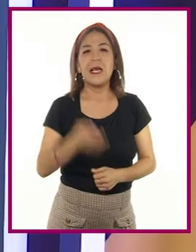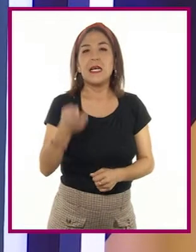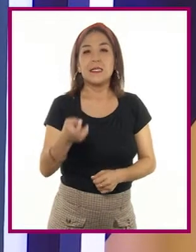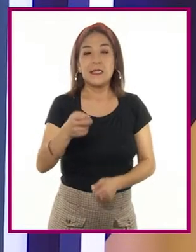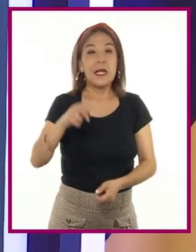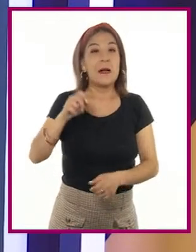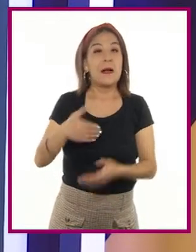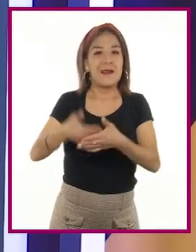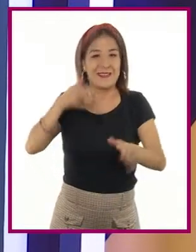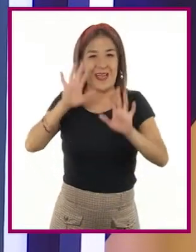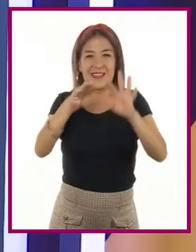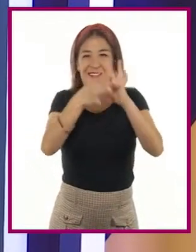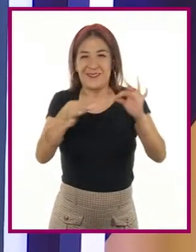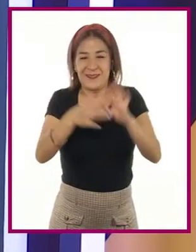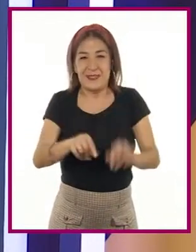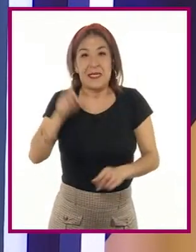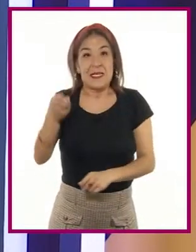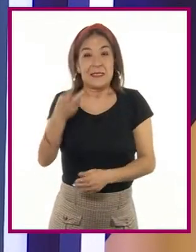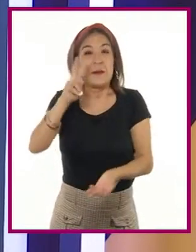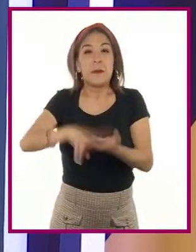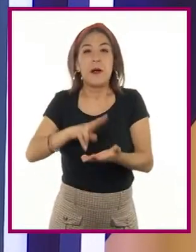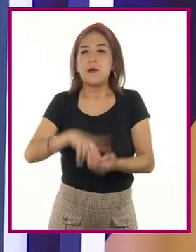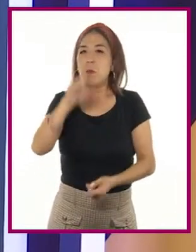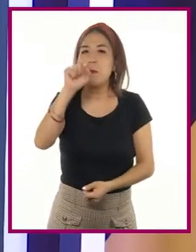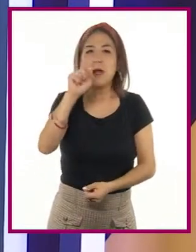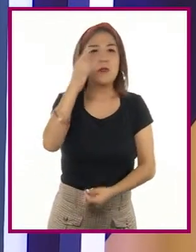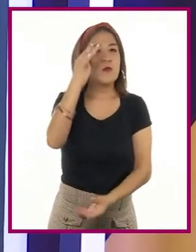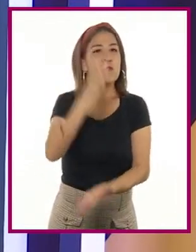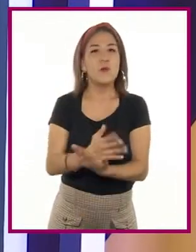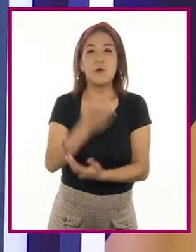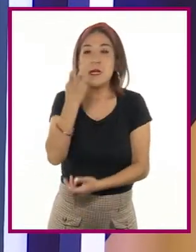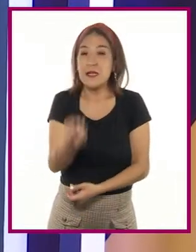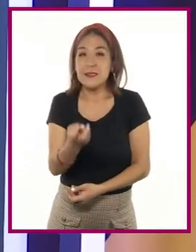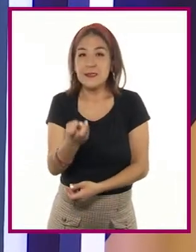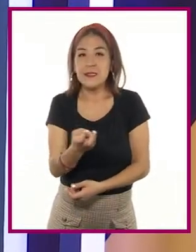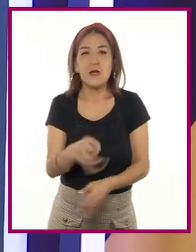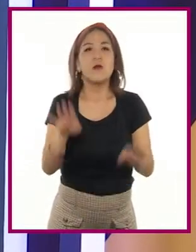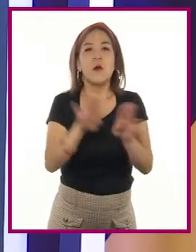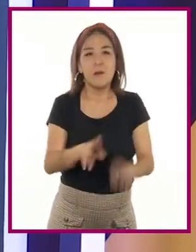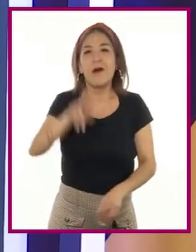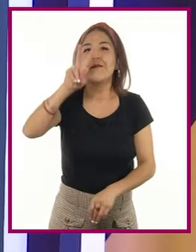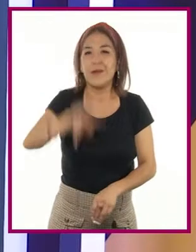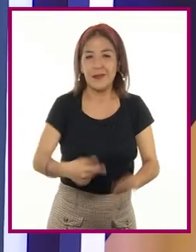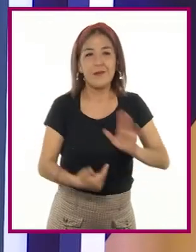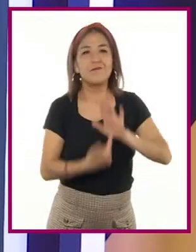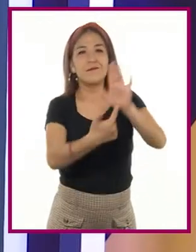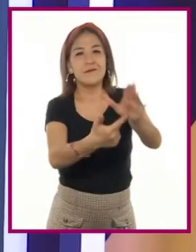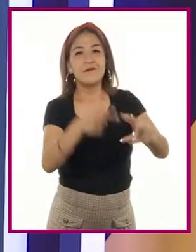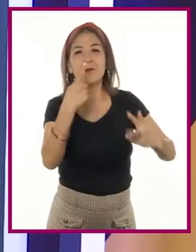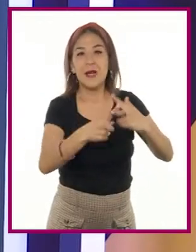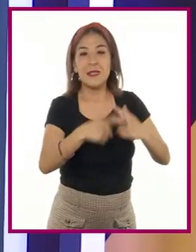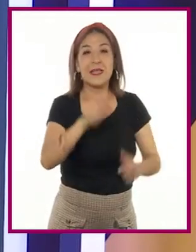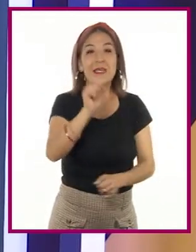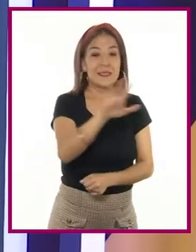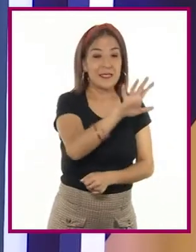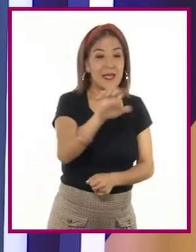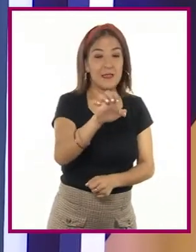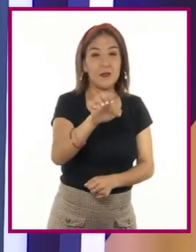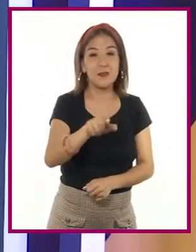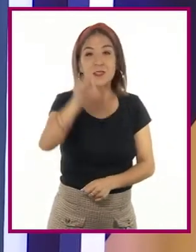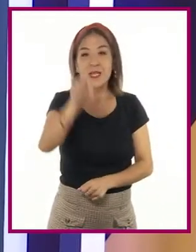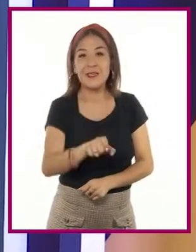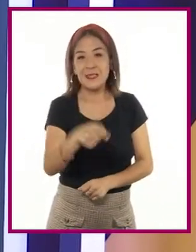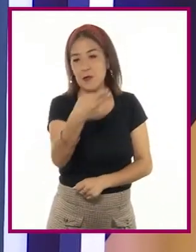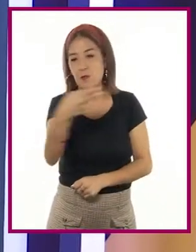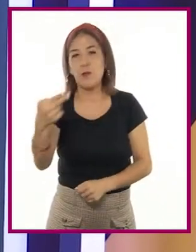20 y sólo 20 pues es el único valor que hace verdadera la expresión 500 x igual